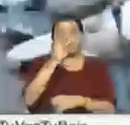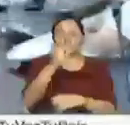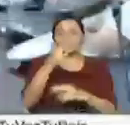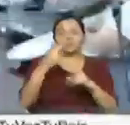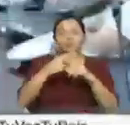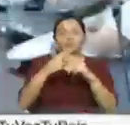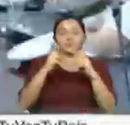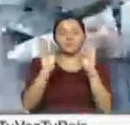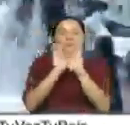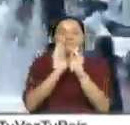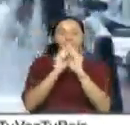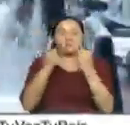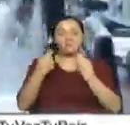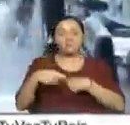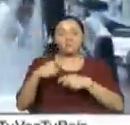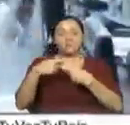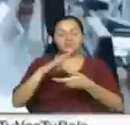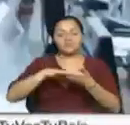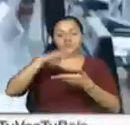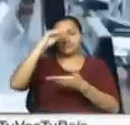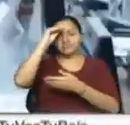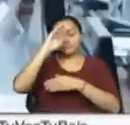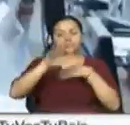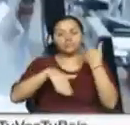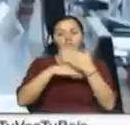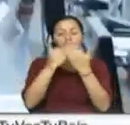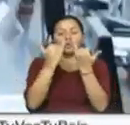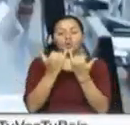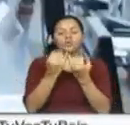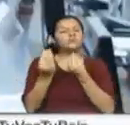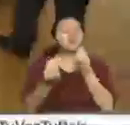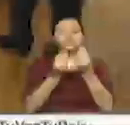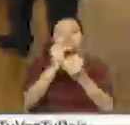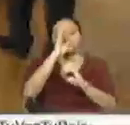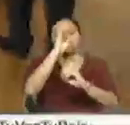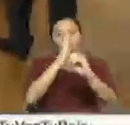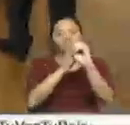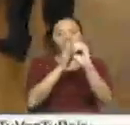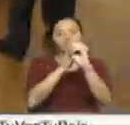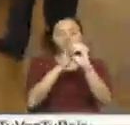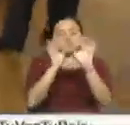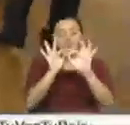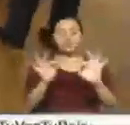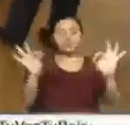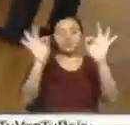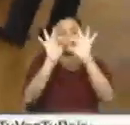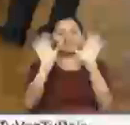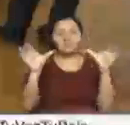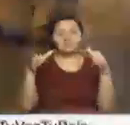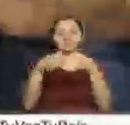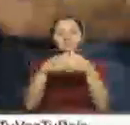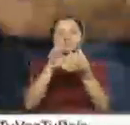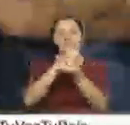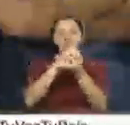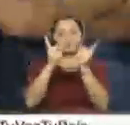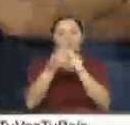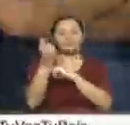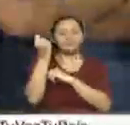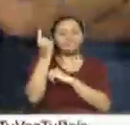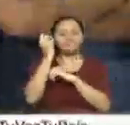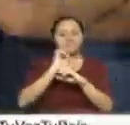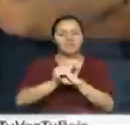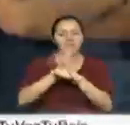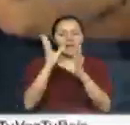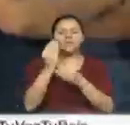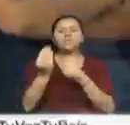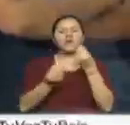denominado Taller de Aprendizaje Horizontal Peer-to-Peer. El objetivo principal de este importante encuentro es comprender de mejor manera